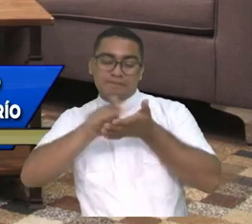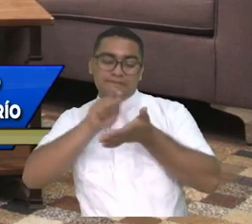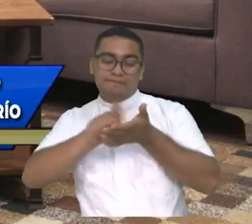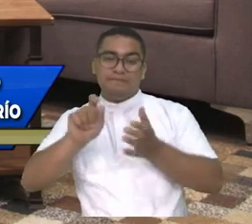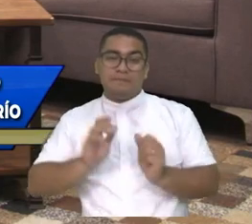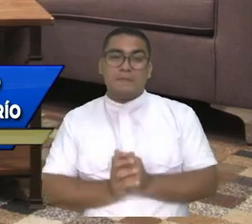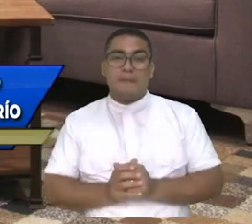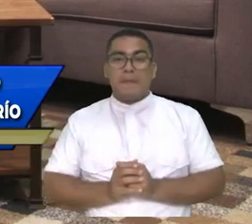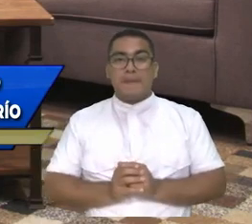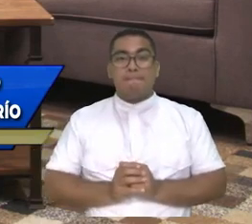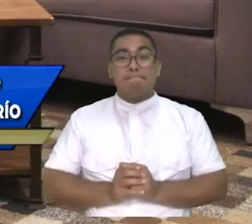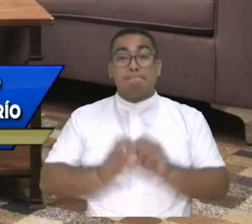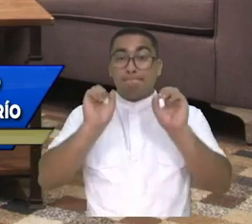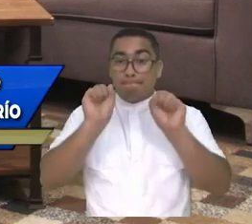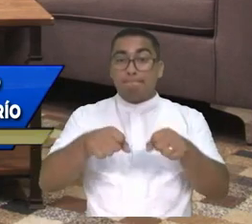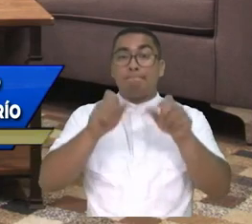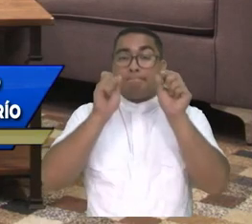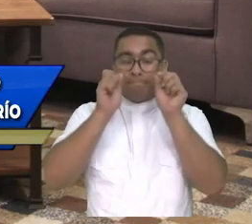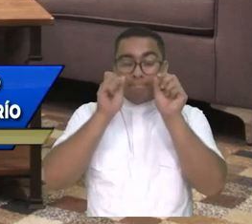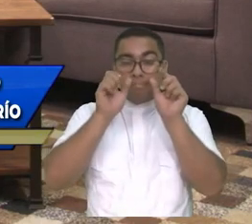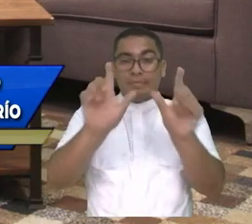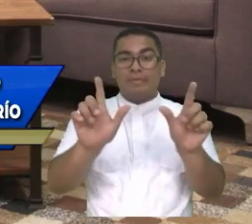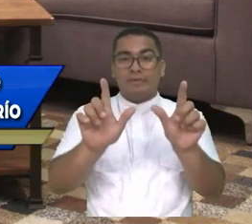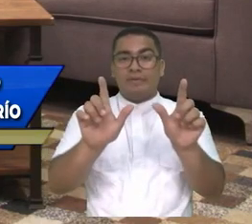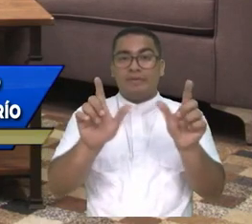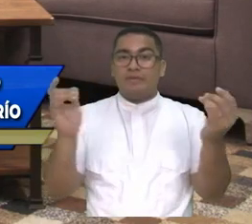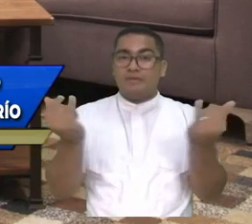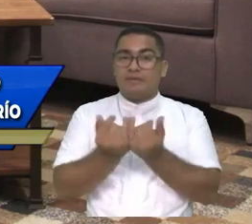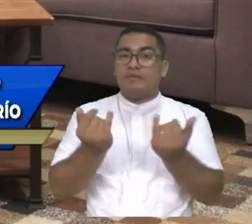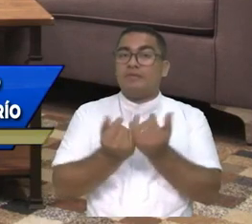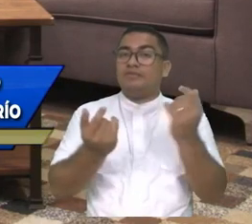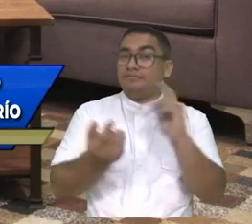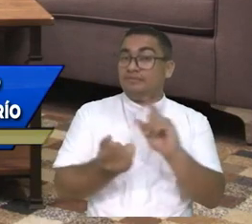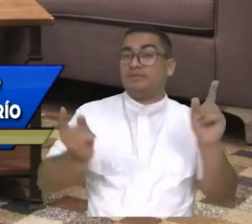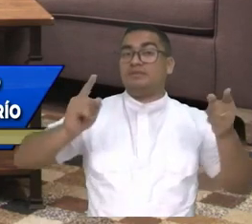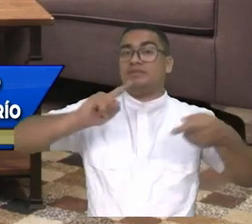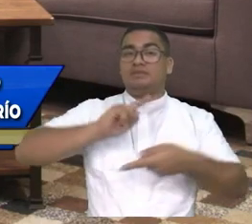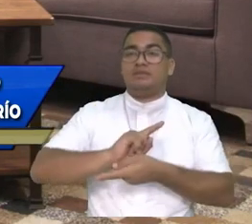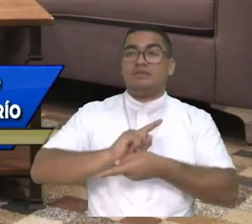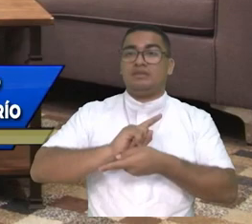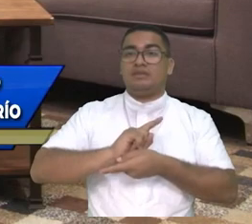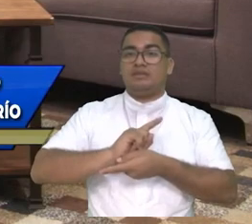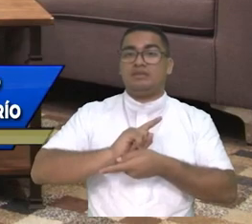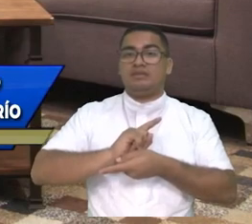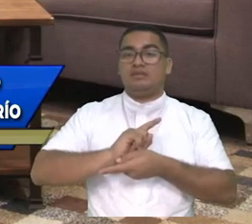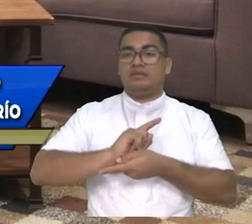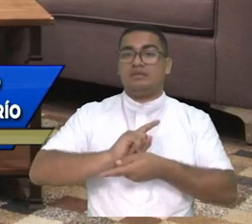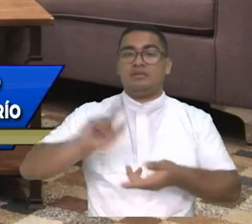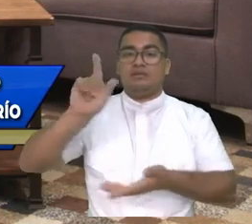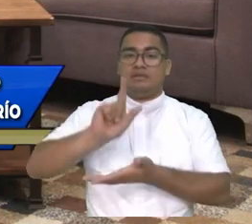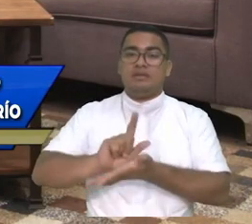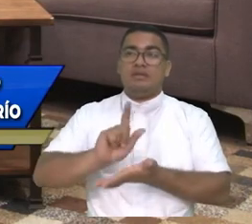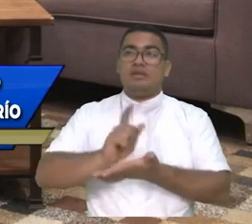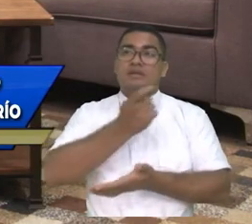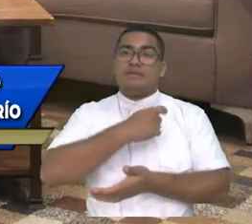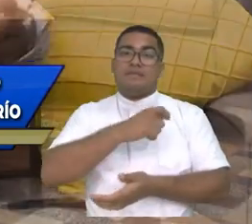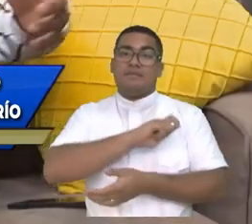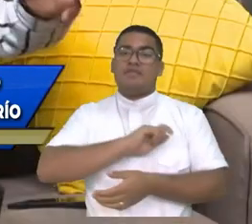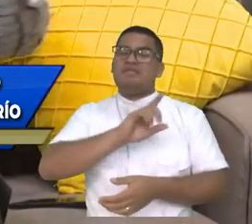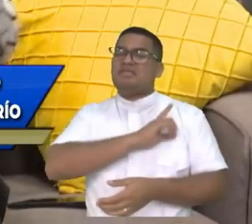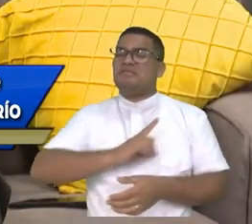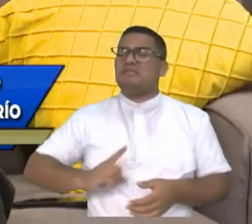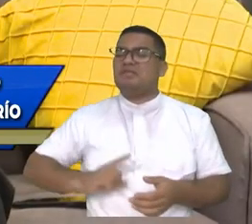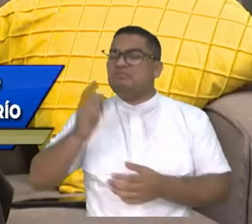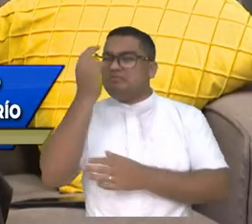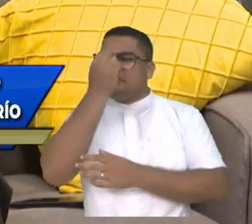duda alguna capaz de sorprendernos y de revolucionar la letra española. Diputada, consultar un